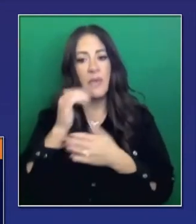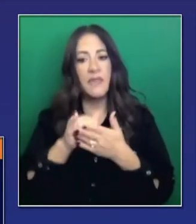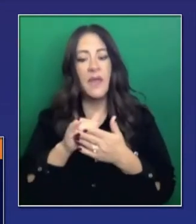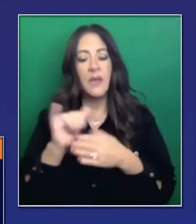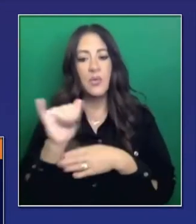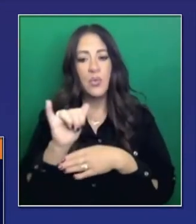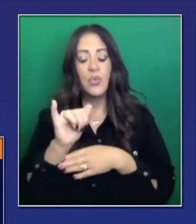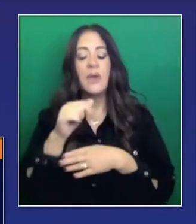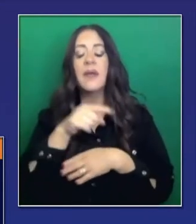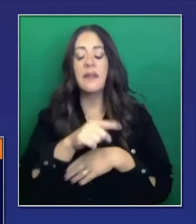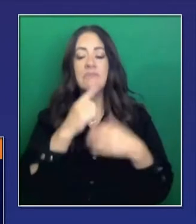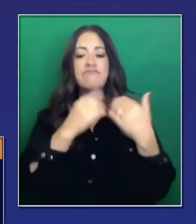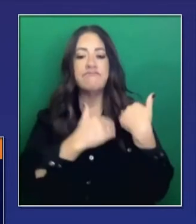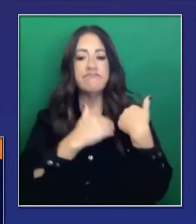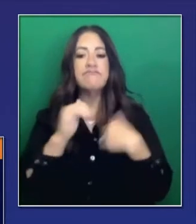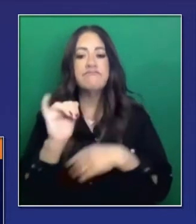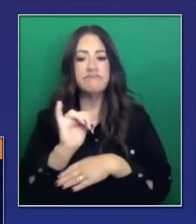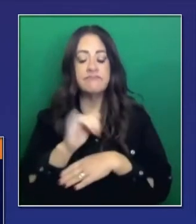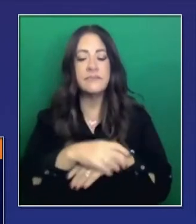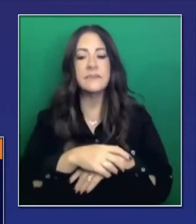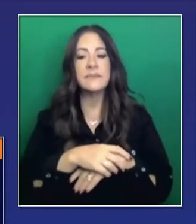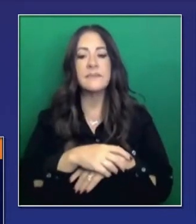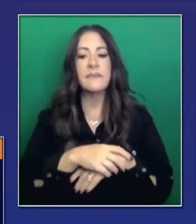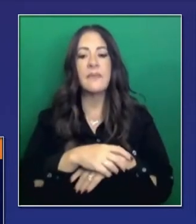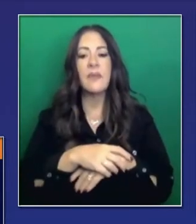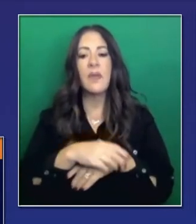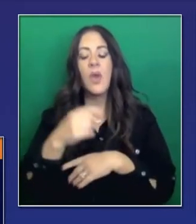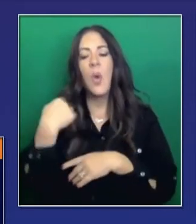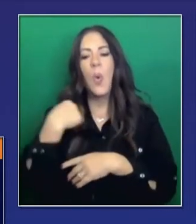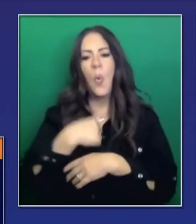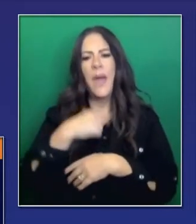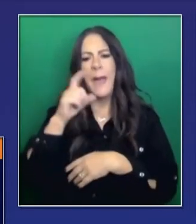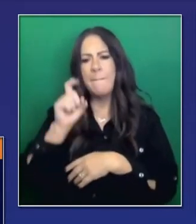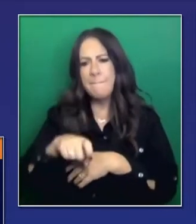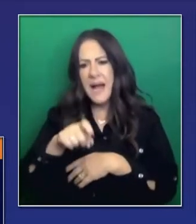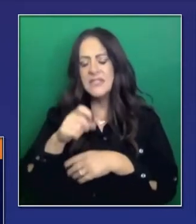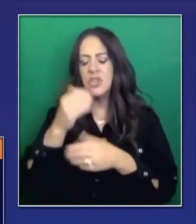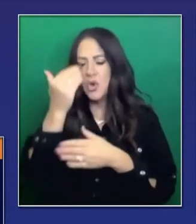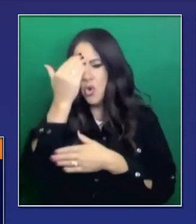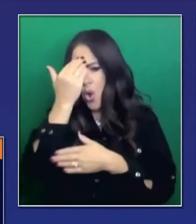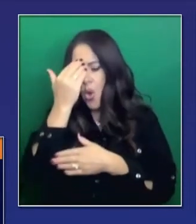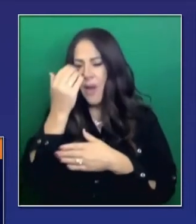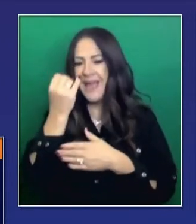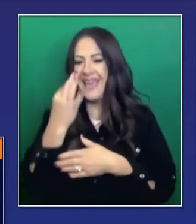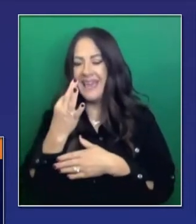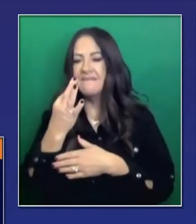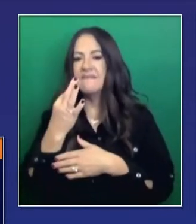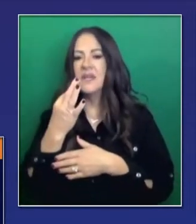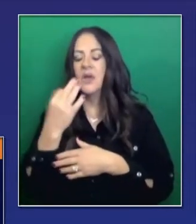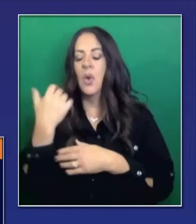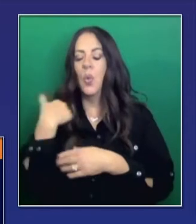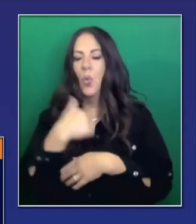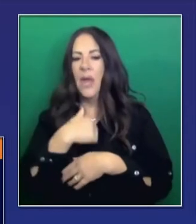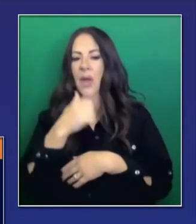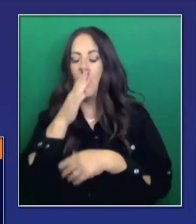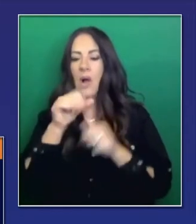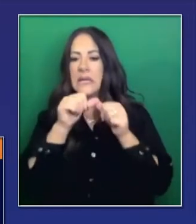la epidemiología y el por qué, pero debemos tener un índice de menos de 28 casos por